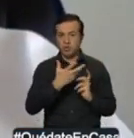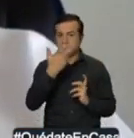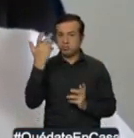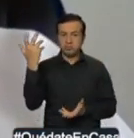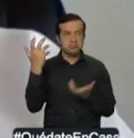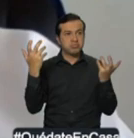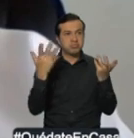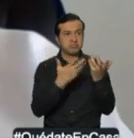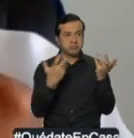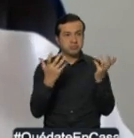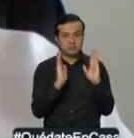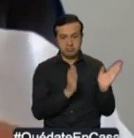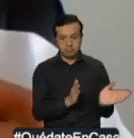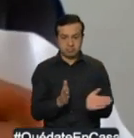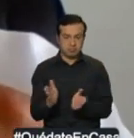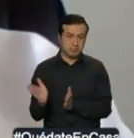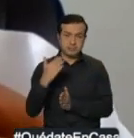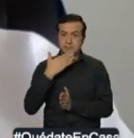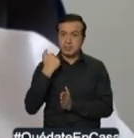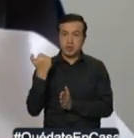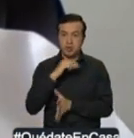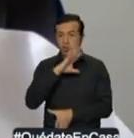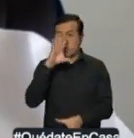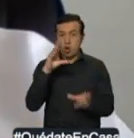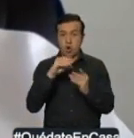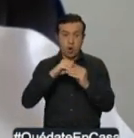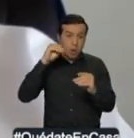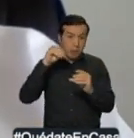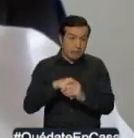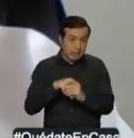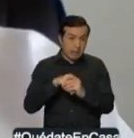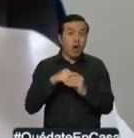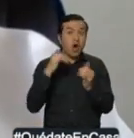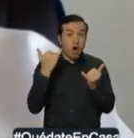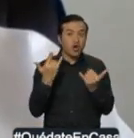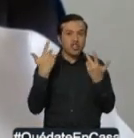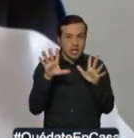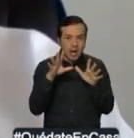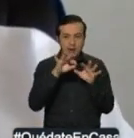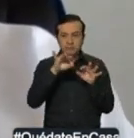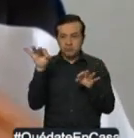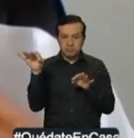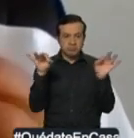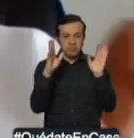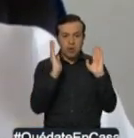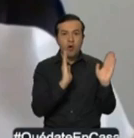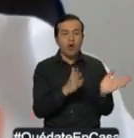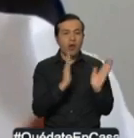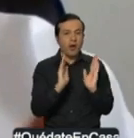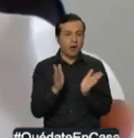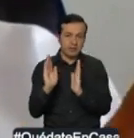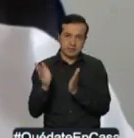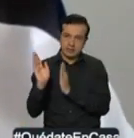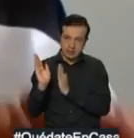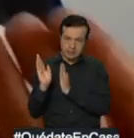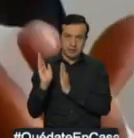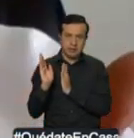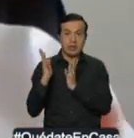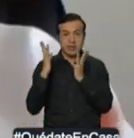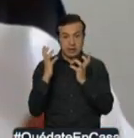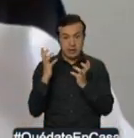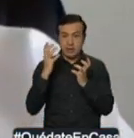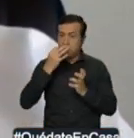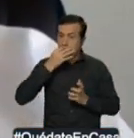en los datos porque se ha ido verificando la documentación respectiva lo que queremos es hacer lo